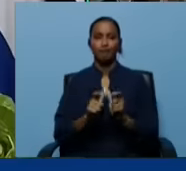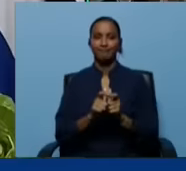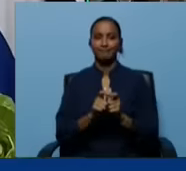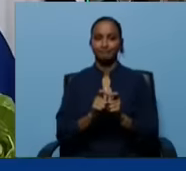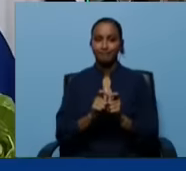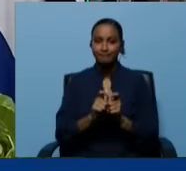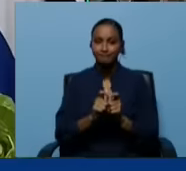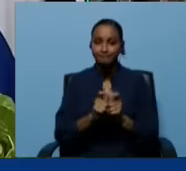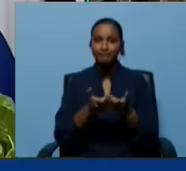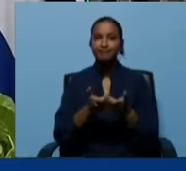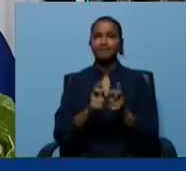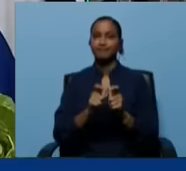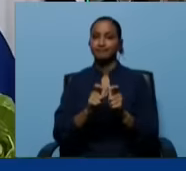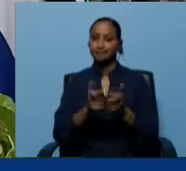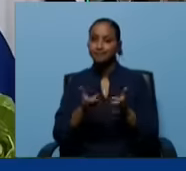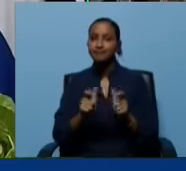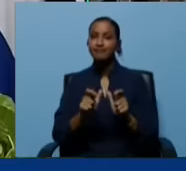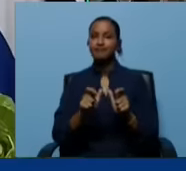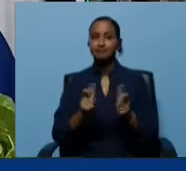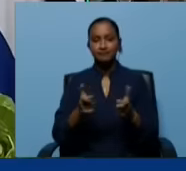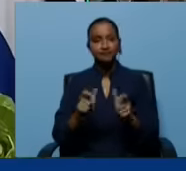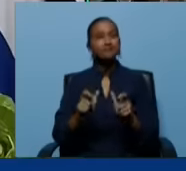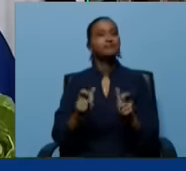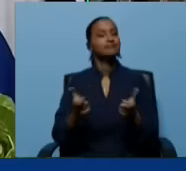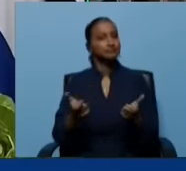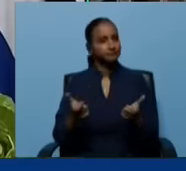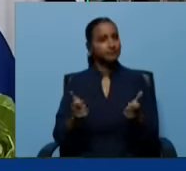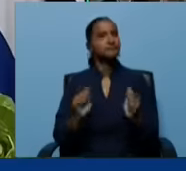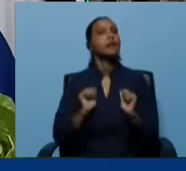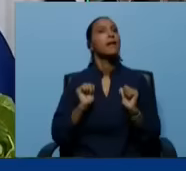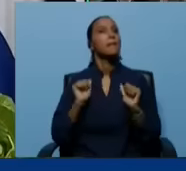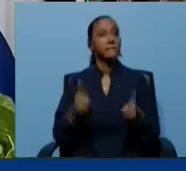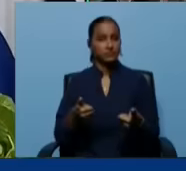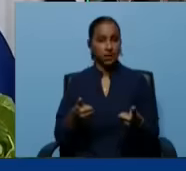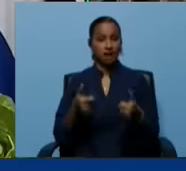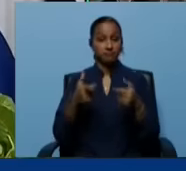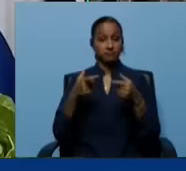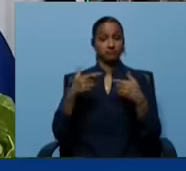En El origen de las especies también está la especie humana.